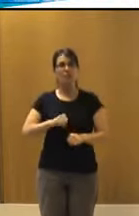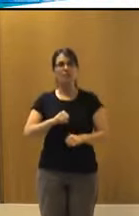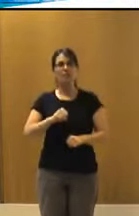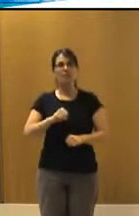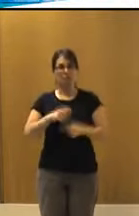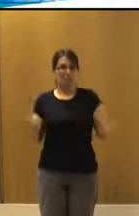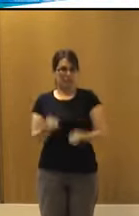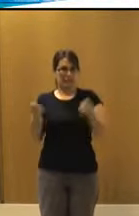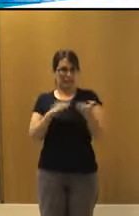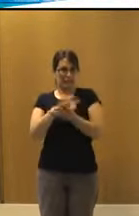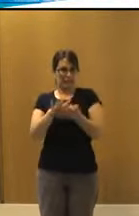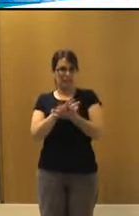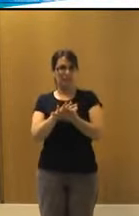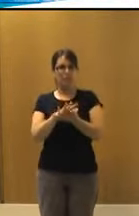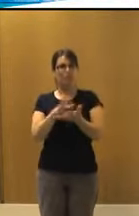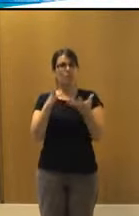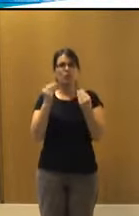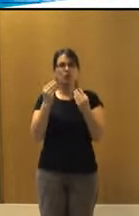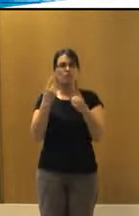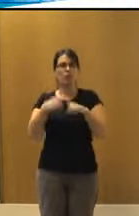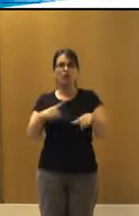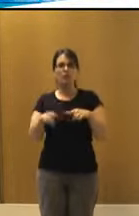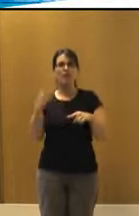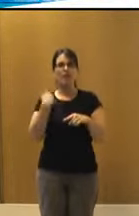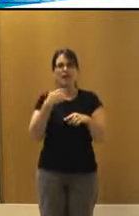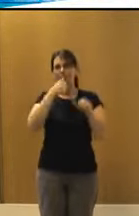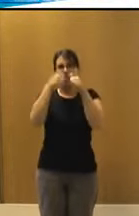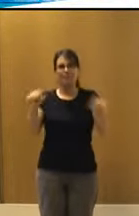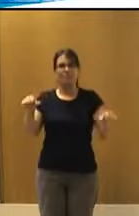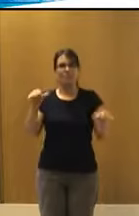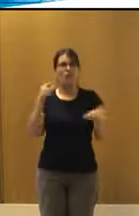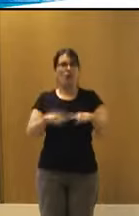seniors, como se puede decir en marketing, hay mucho tópico